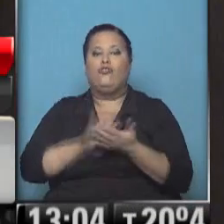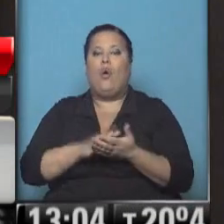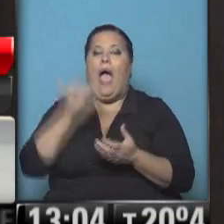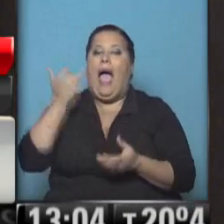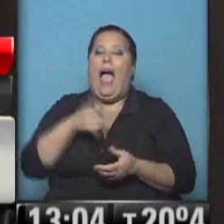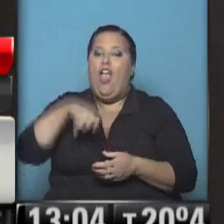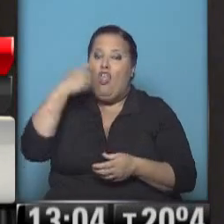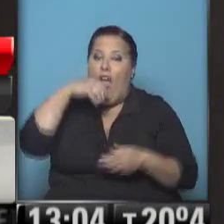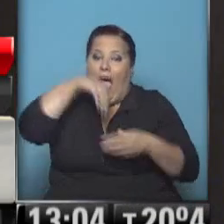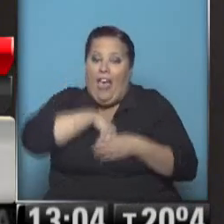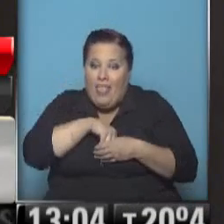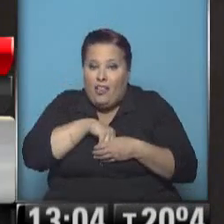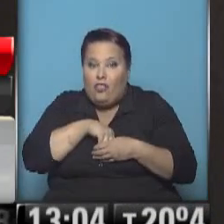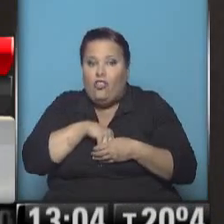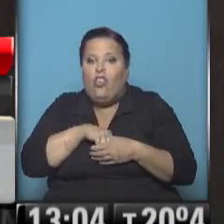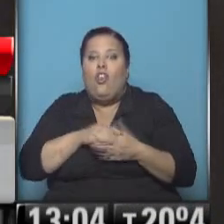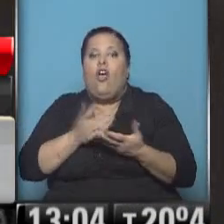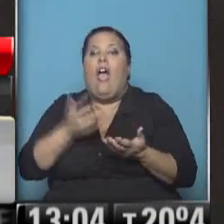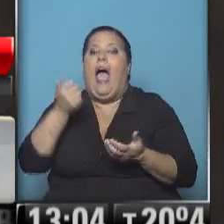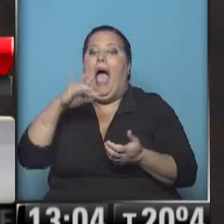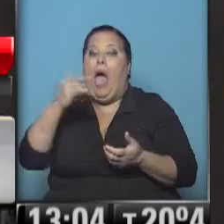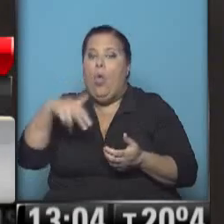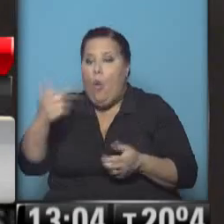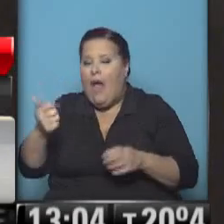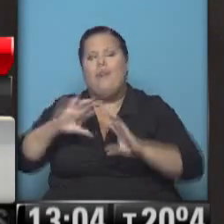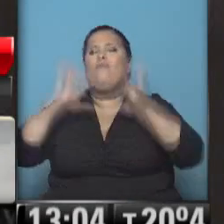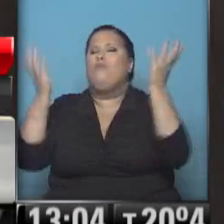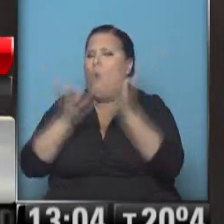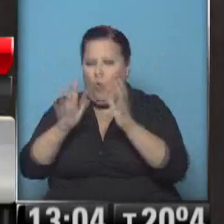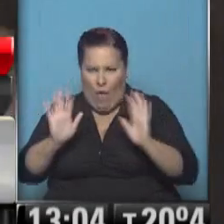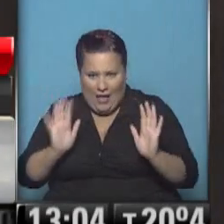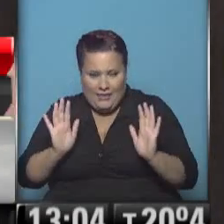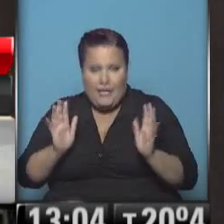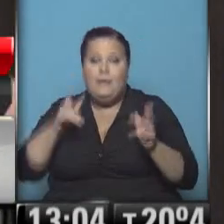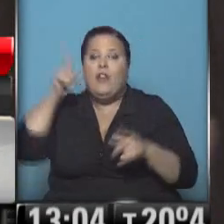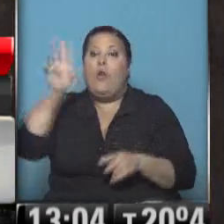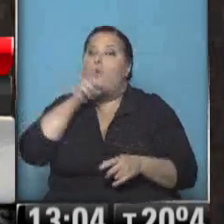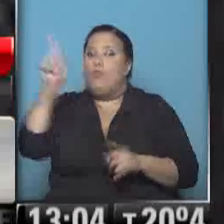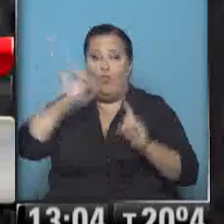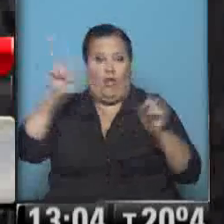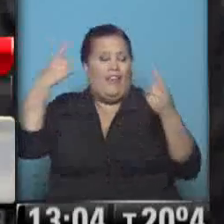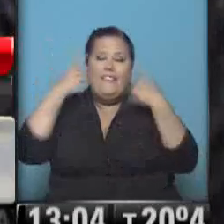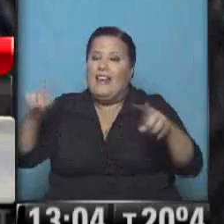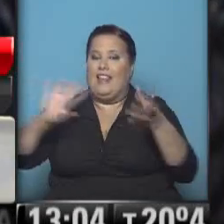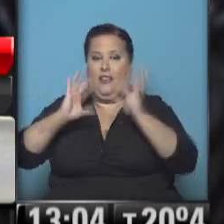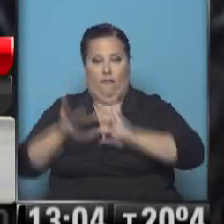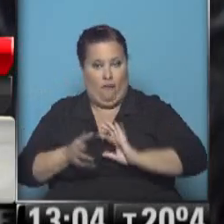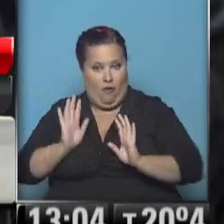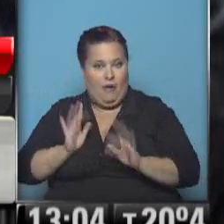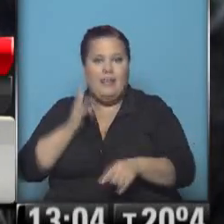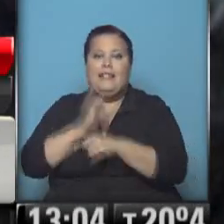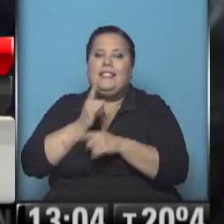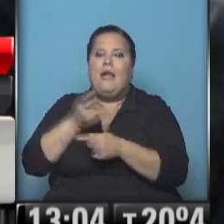transportar estupefacientes en una aduana, en realidad en el mundo es así, ¿no? Pero allá no, cabe otra posibilidad, es